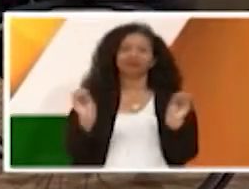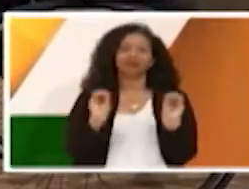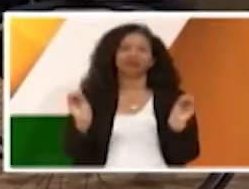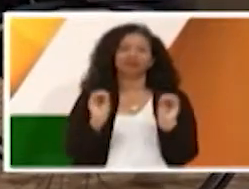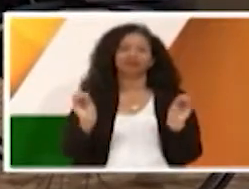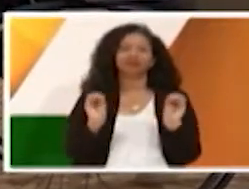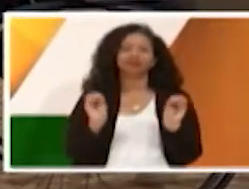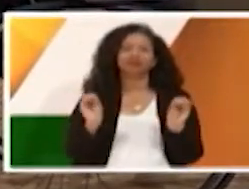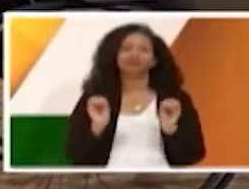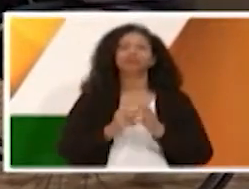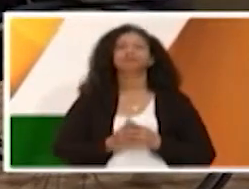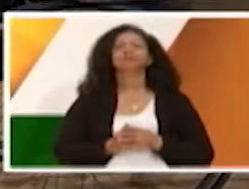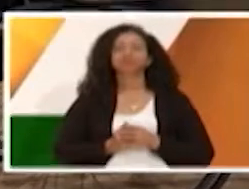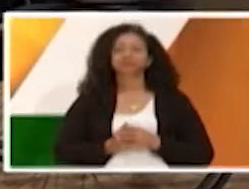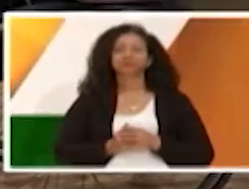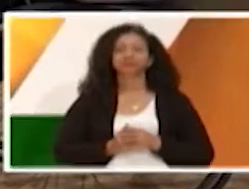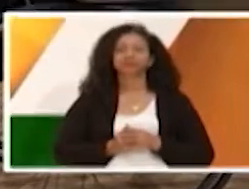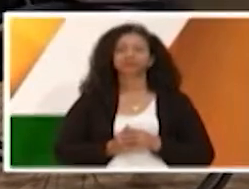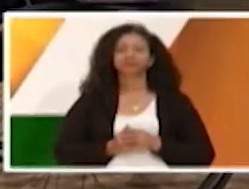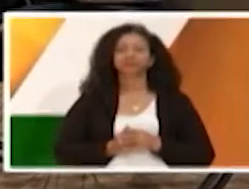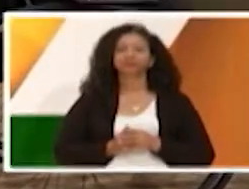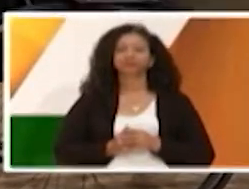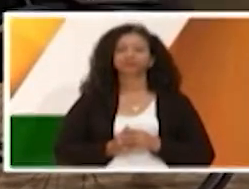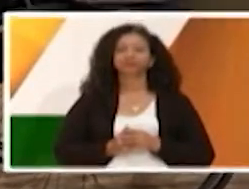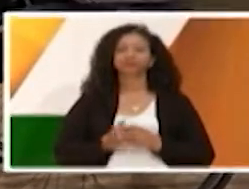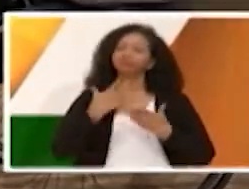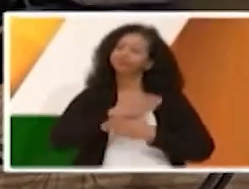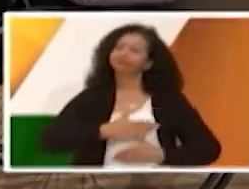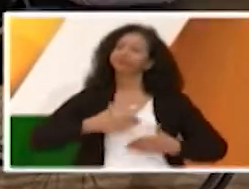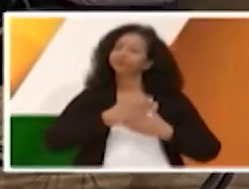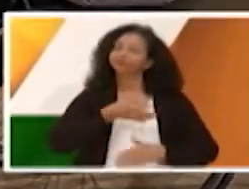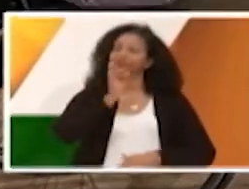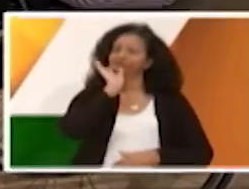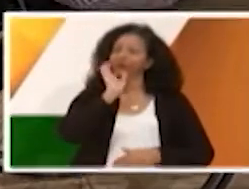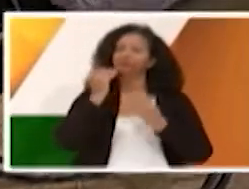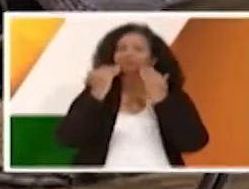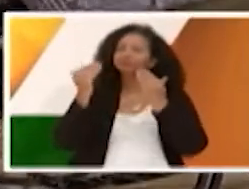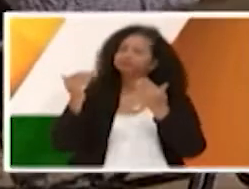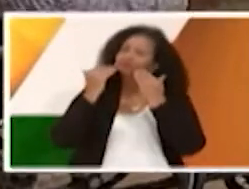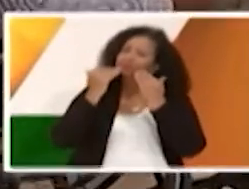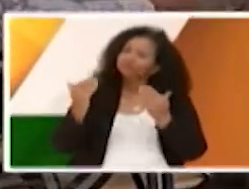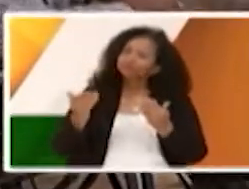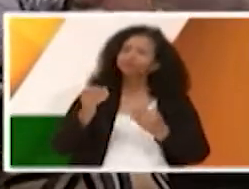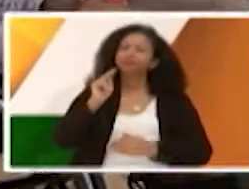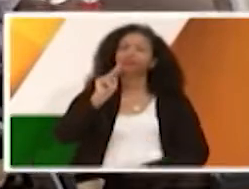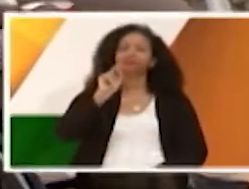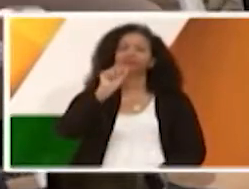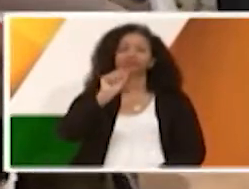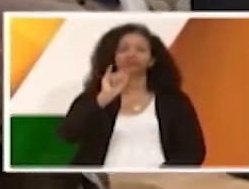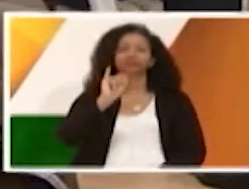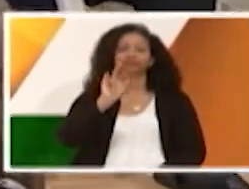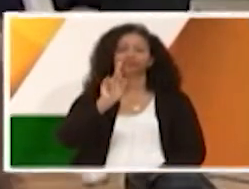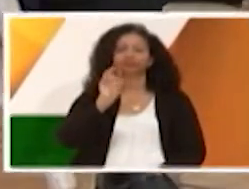quien nos Gracias, lo gracias. Trae a nosotros, a quien nos lo comparte, que es Nairobi. Gracias, Saludos. Nairobi, por